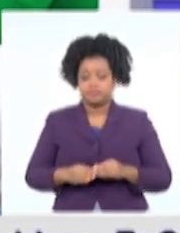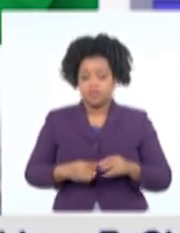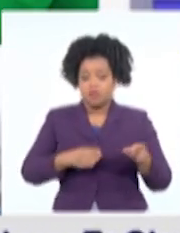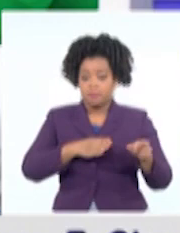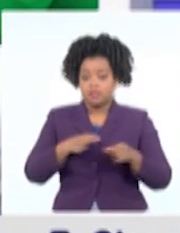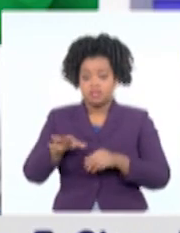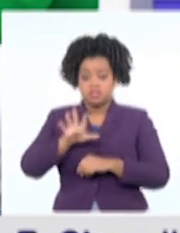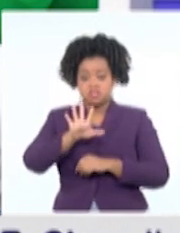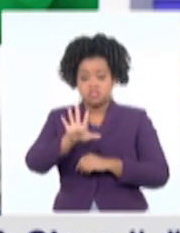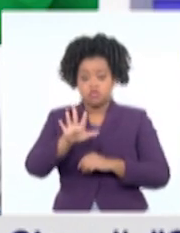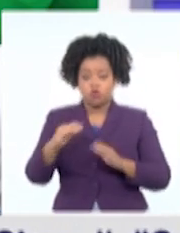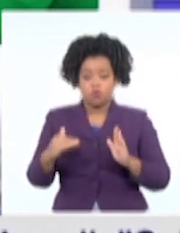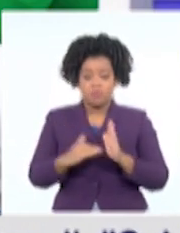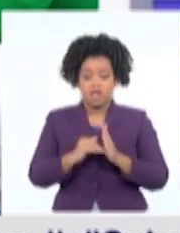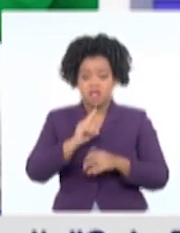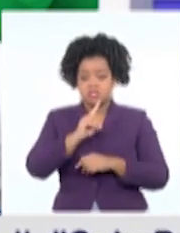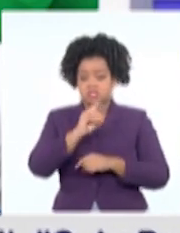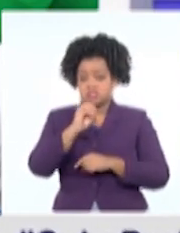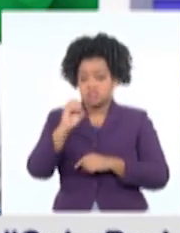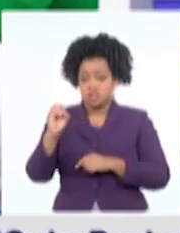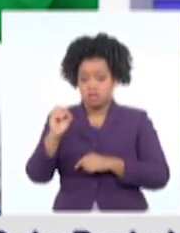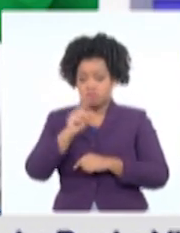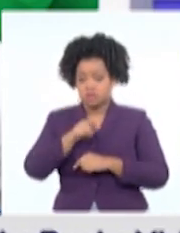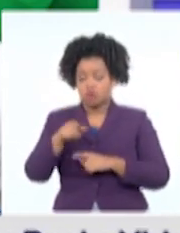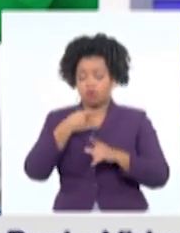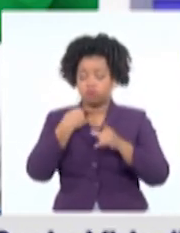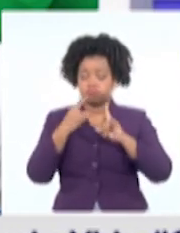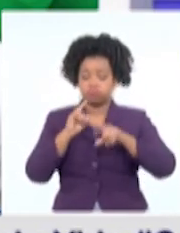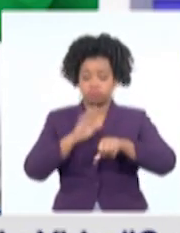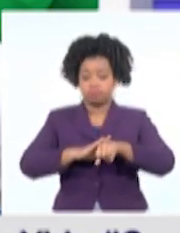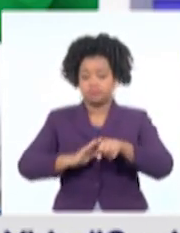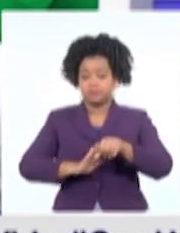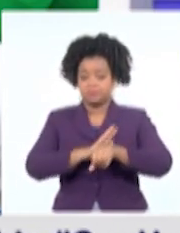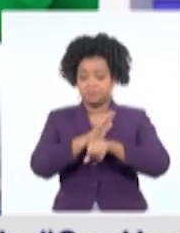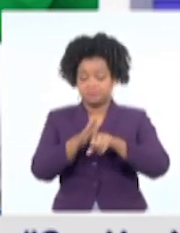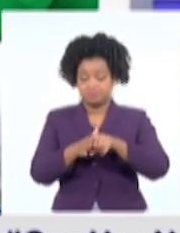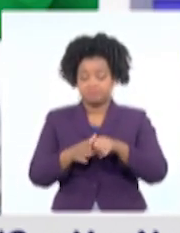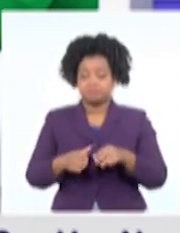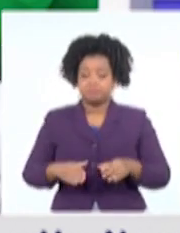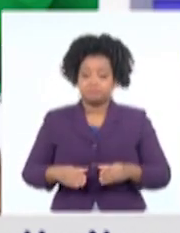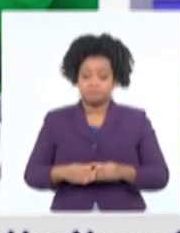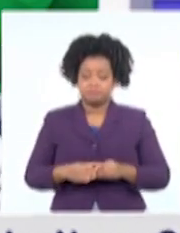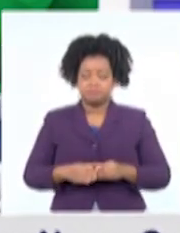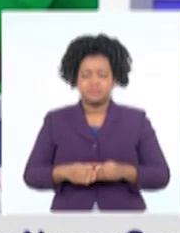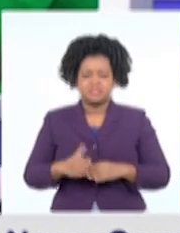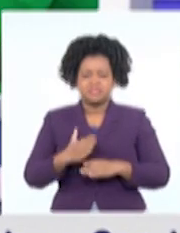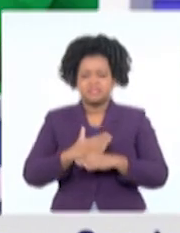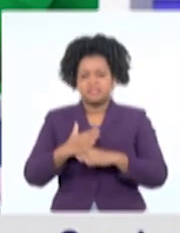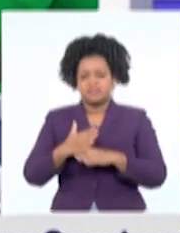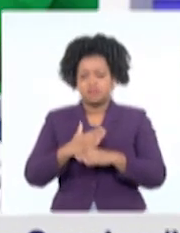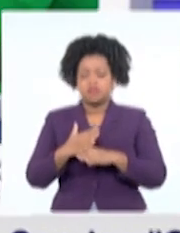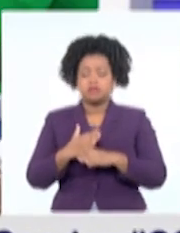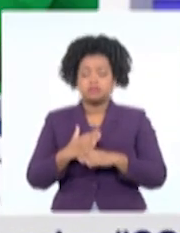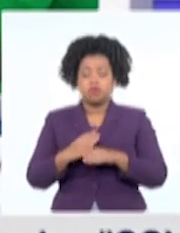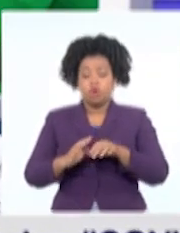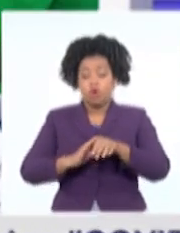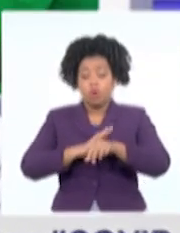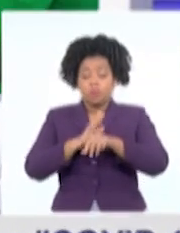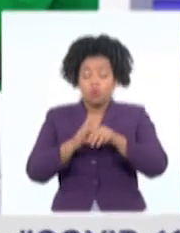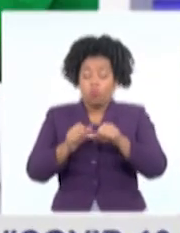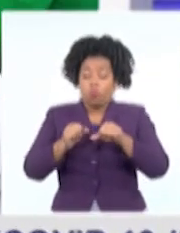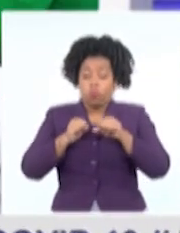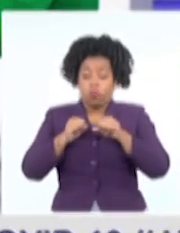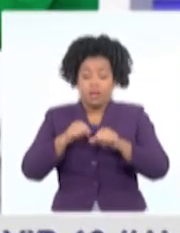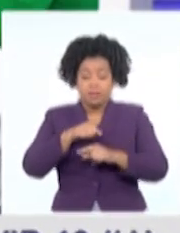5.100 personas fallecieron con la COVID-19, demostrando la capacidad, la virulencia